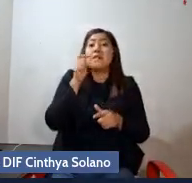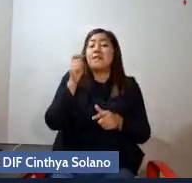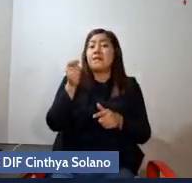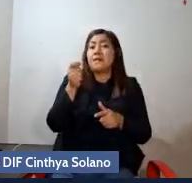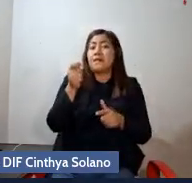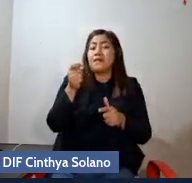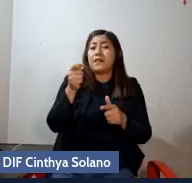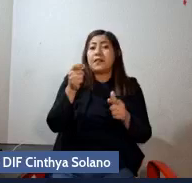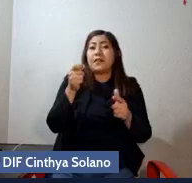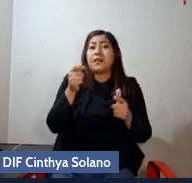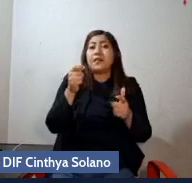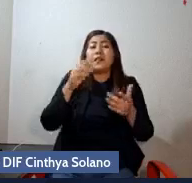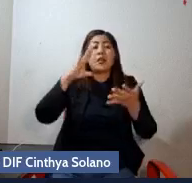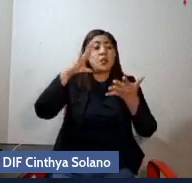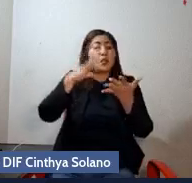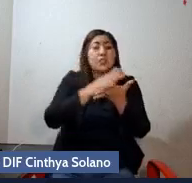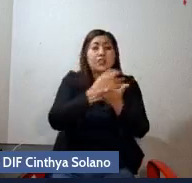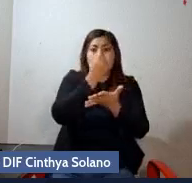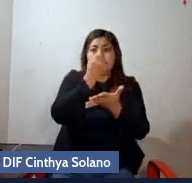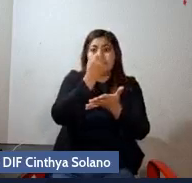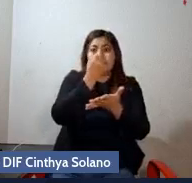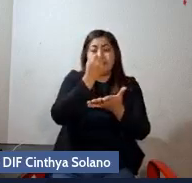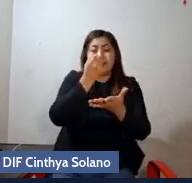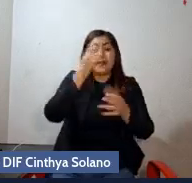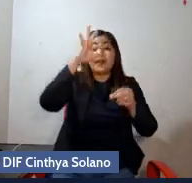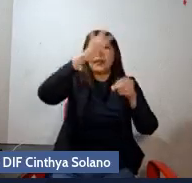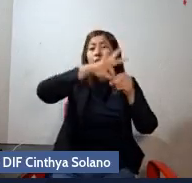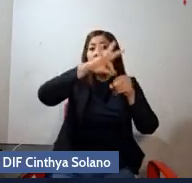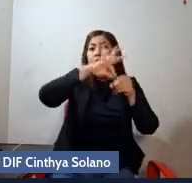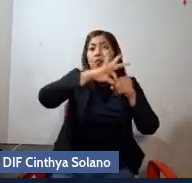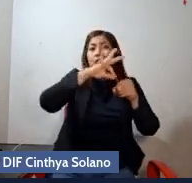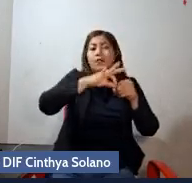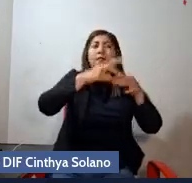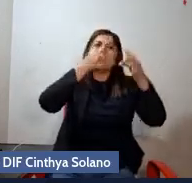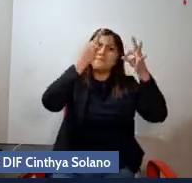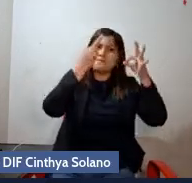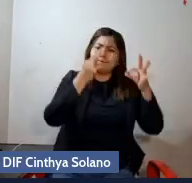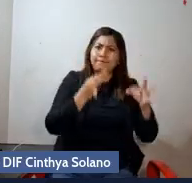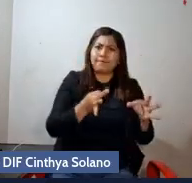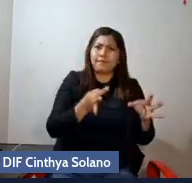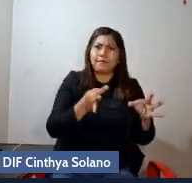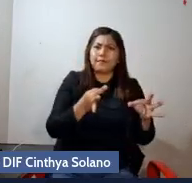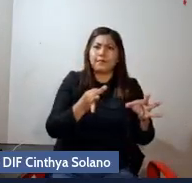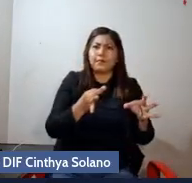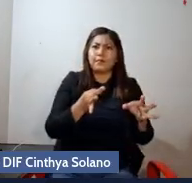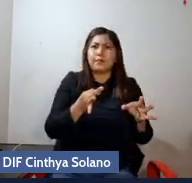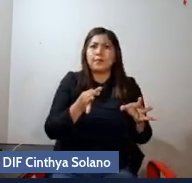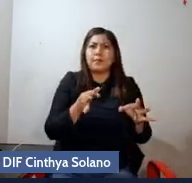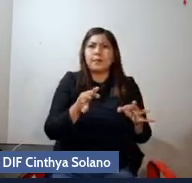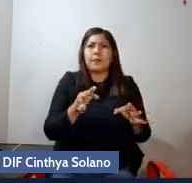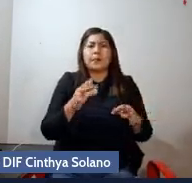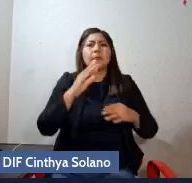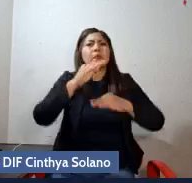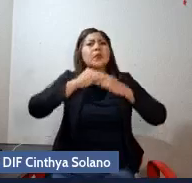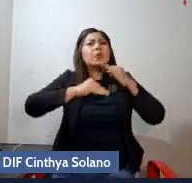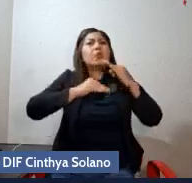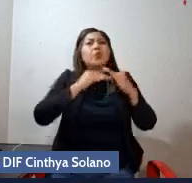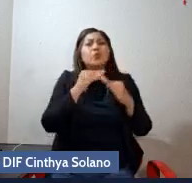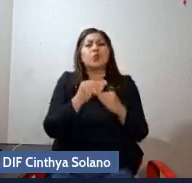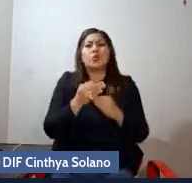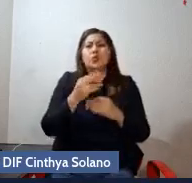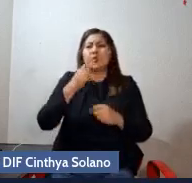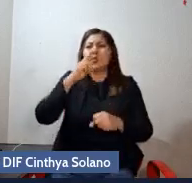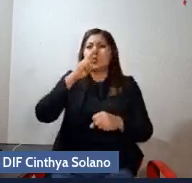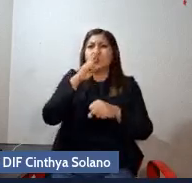es importante que adoptemos a nuestras autoridades, seamos responsables o corresponsables con ellos,